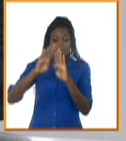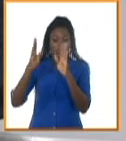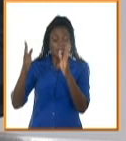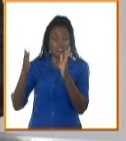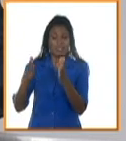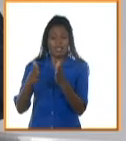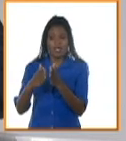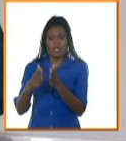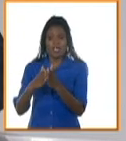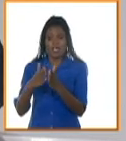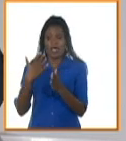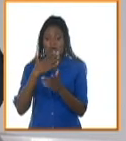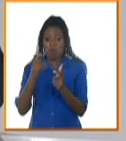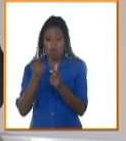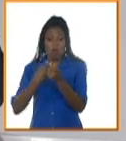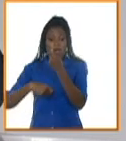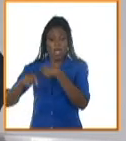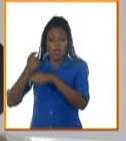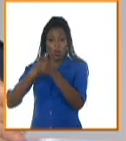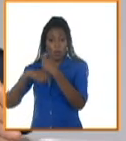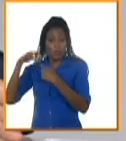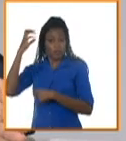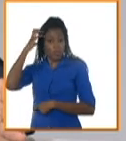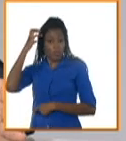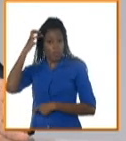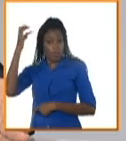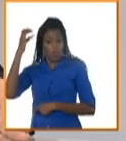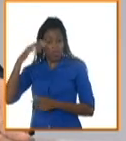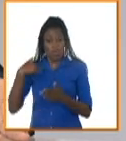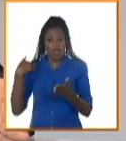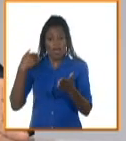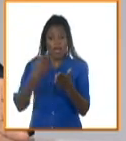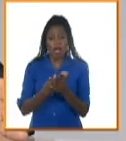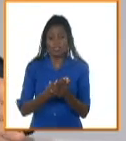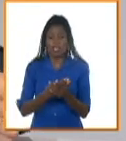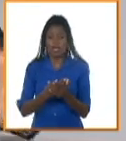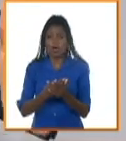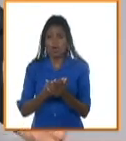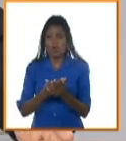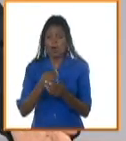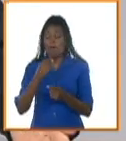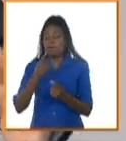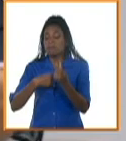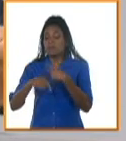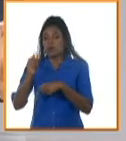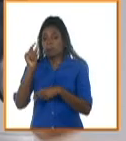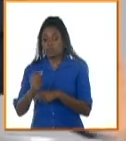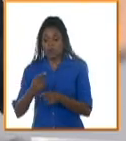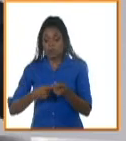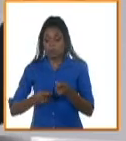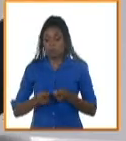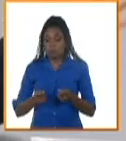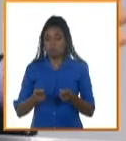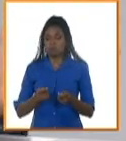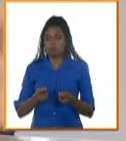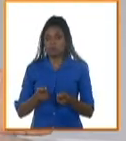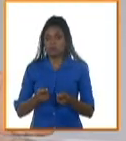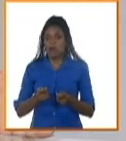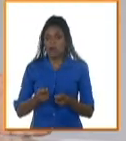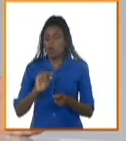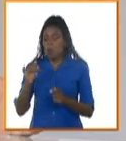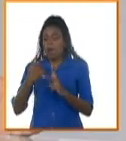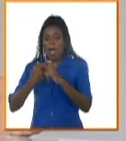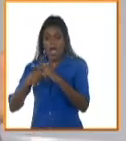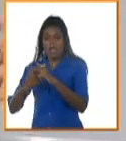desde el gran comercio Estatal hasta un carretillero hasta un por ejemplo arreglador de